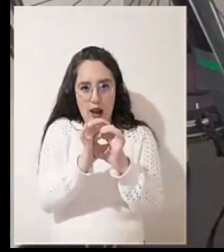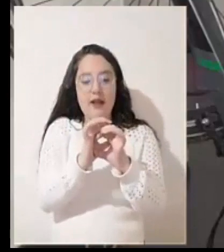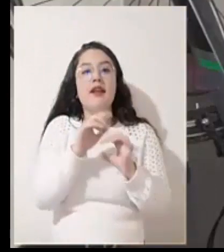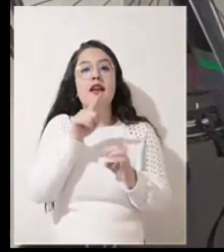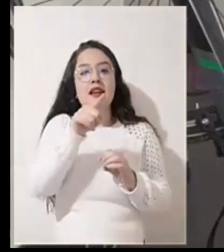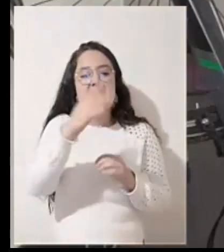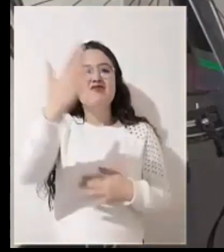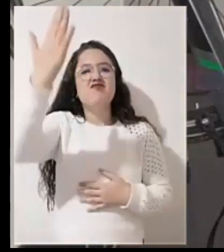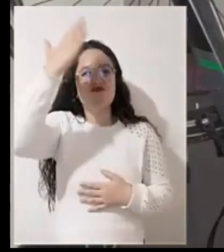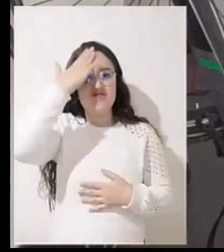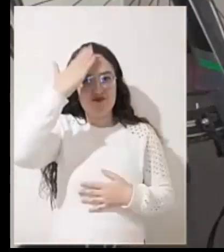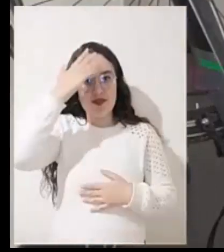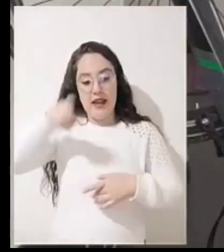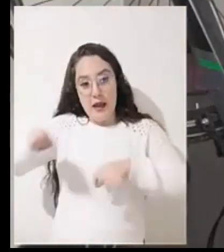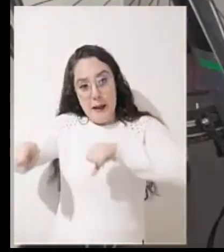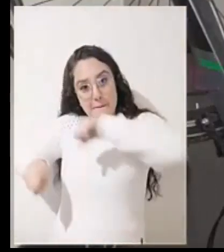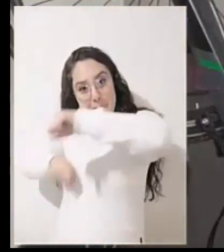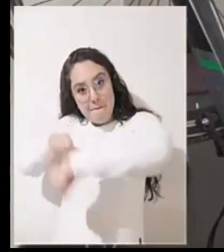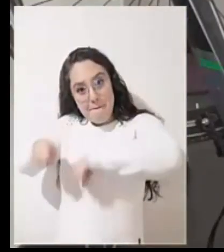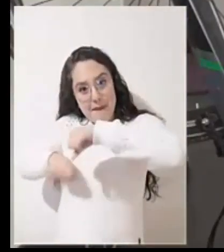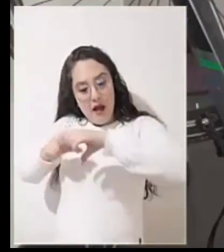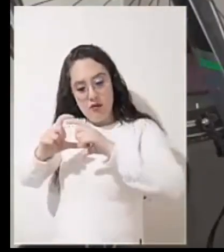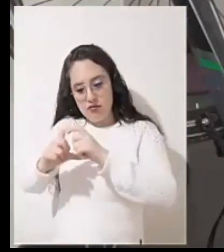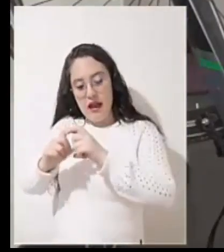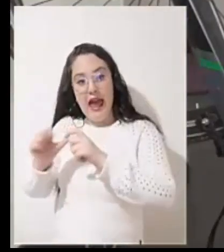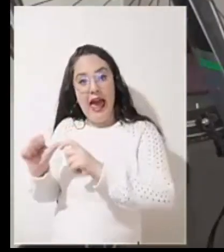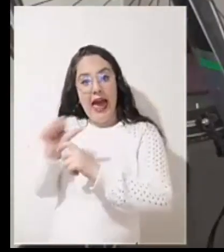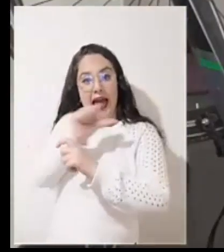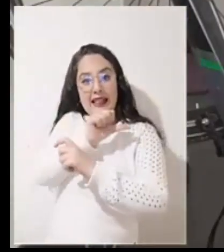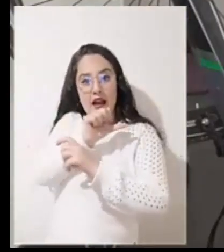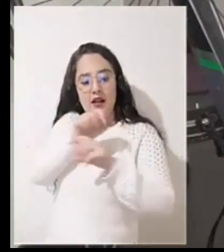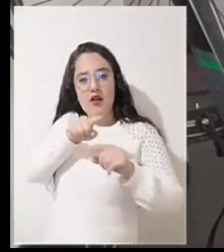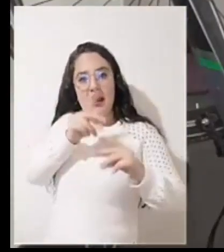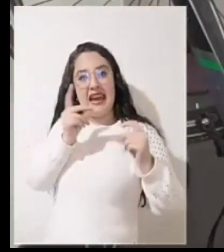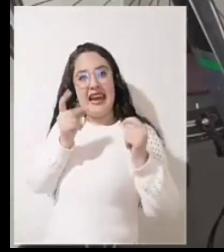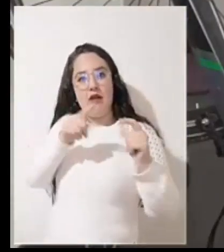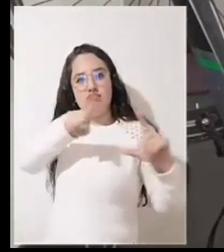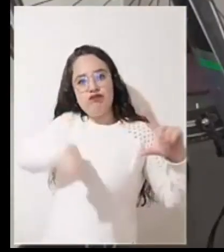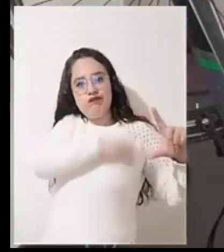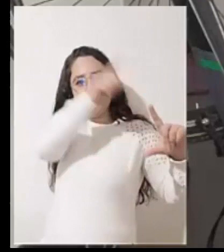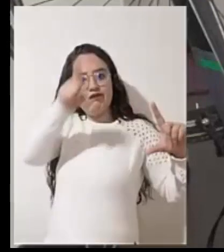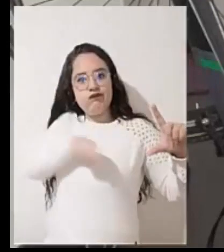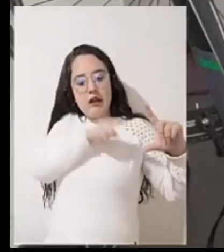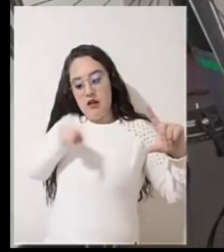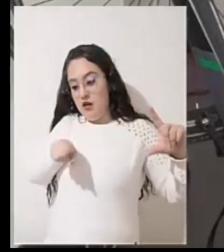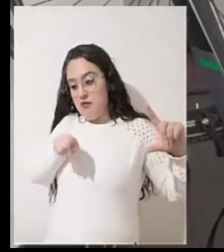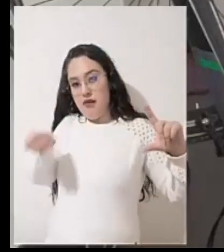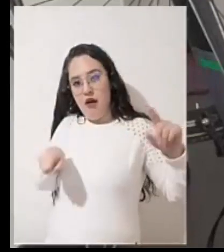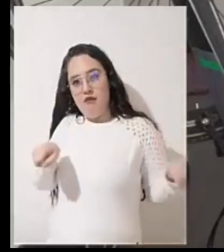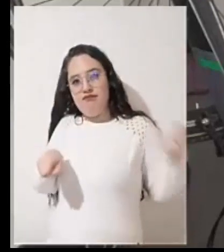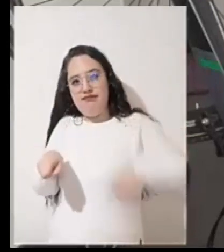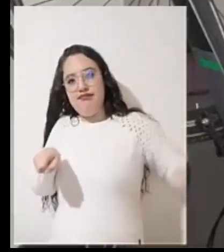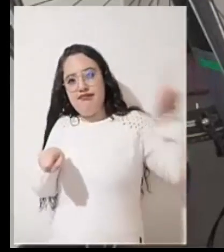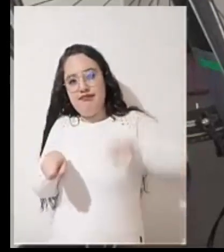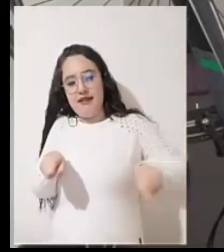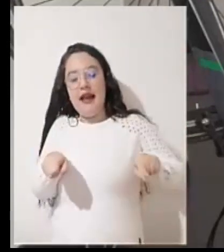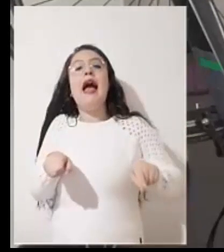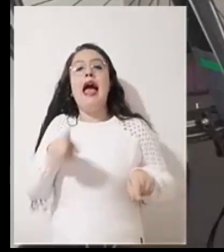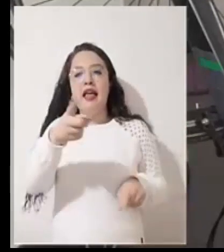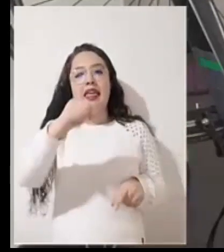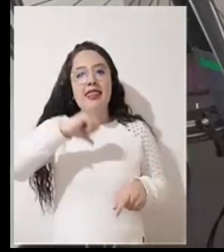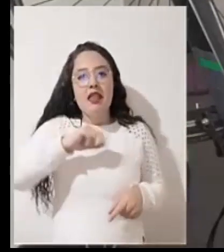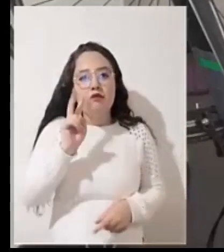Sabemos que por cada pedalazo del piñón de adelante, el de atrás, si es más pequeño, va a dar más vueltas. Es por eso que en este momento le puse